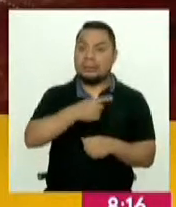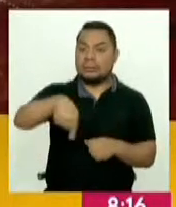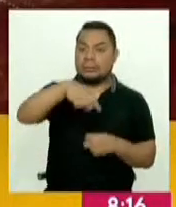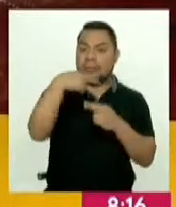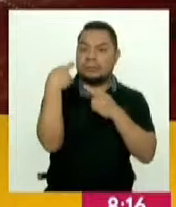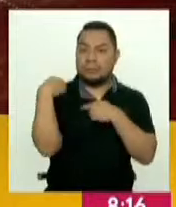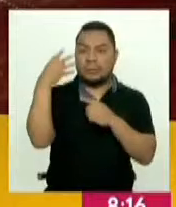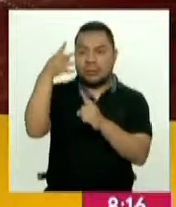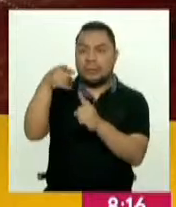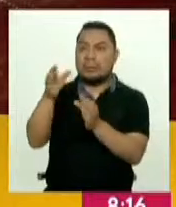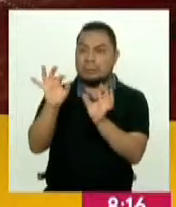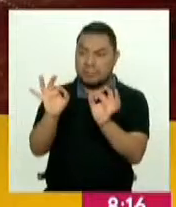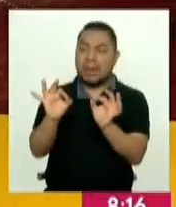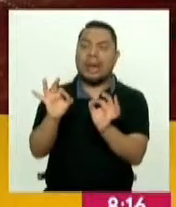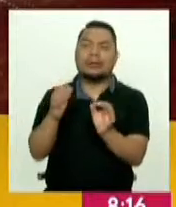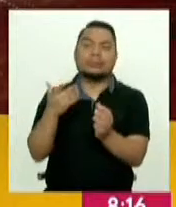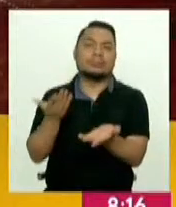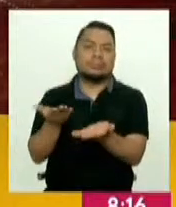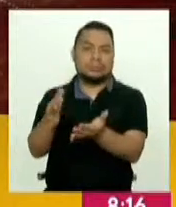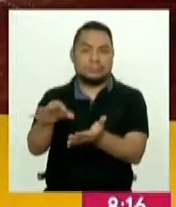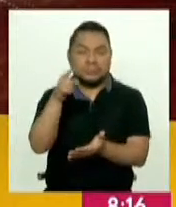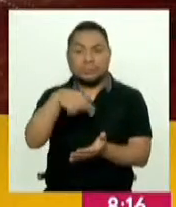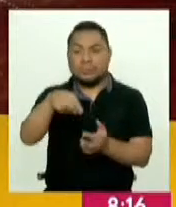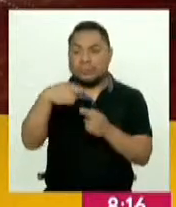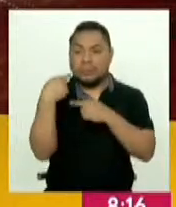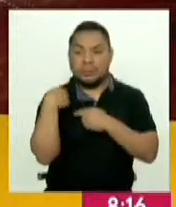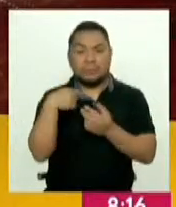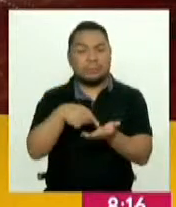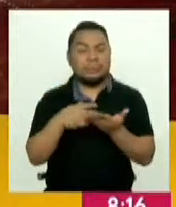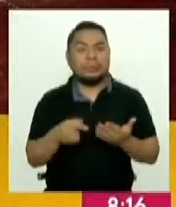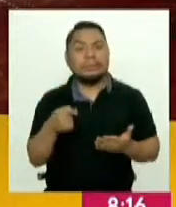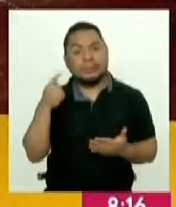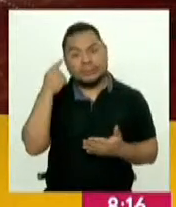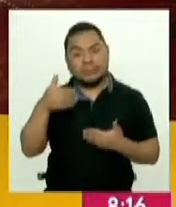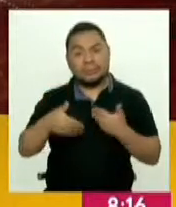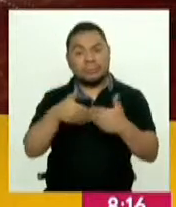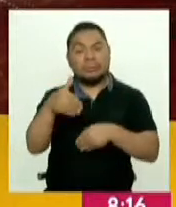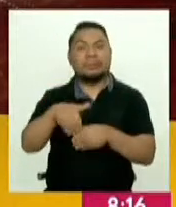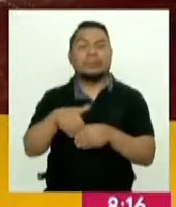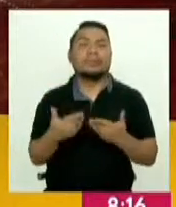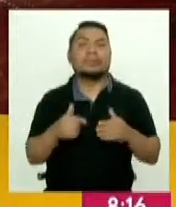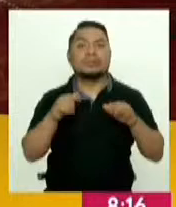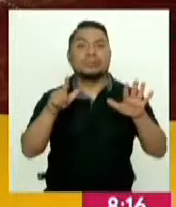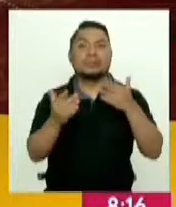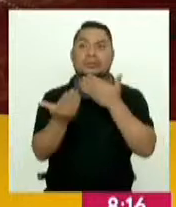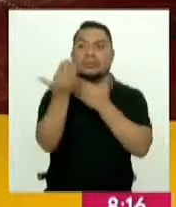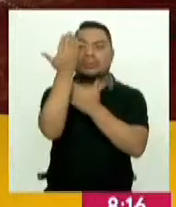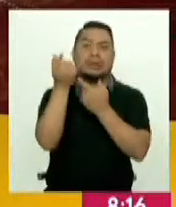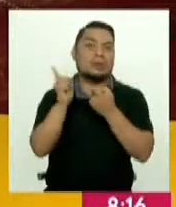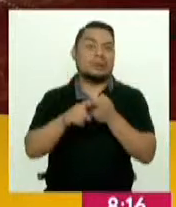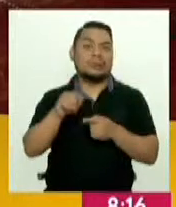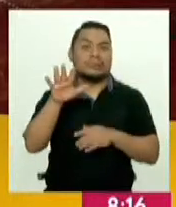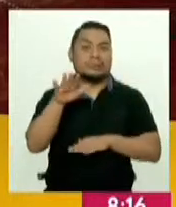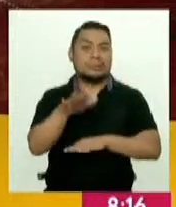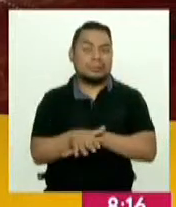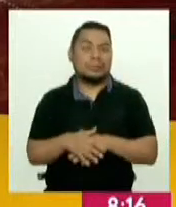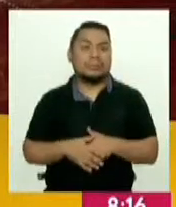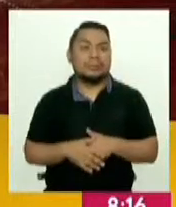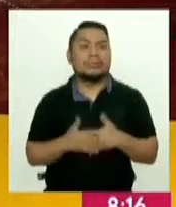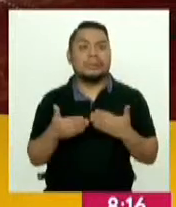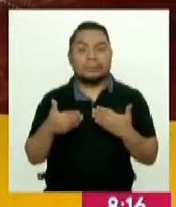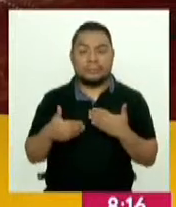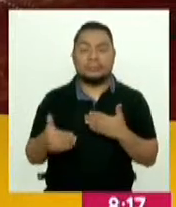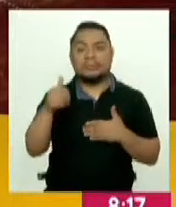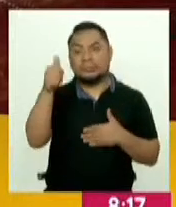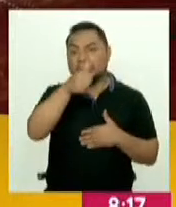la responsabilidad está en nuestra obligación. Entiendo que este proceso electoral será desde las 7 de la mañana hasta las 5 de la tarde, durante